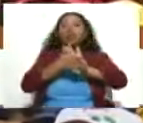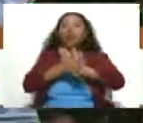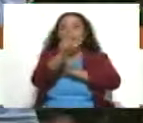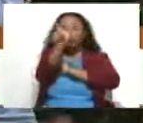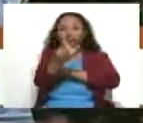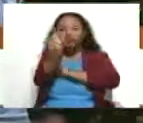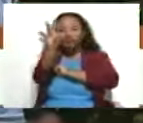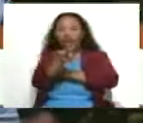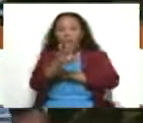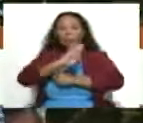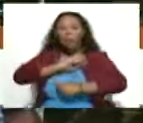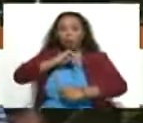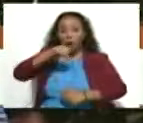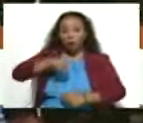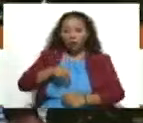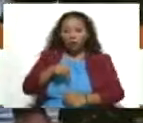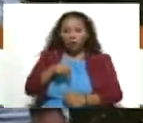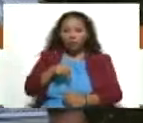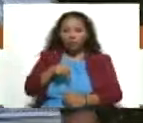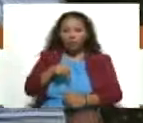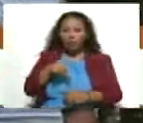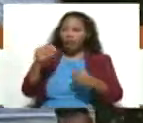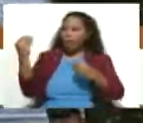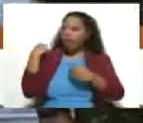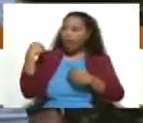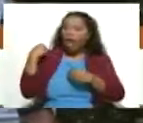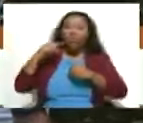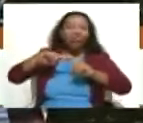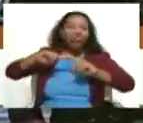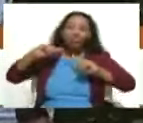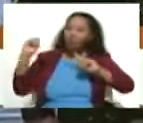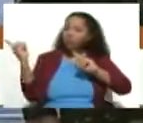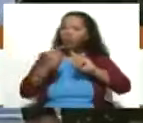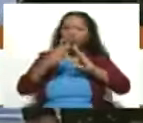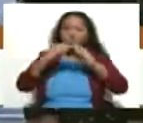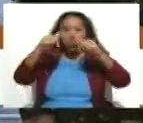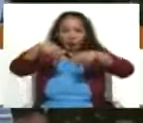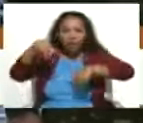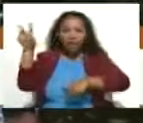nuestra Guayana Esequiba, nos convoca a todos y a todas.